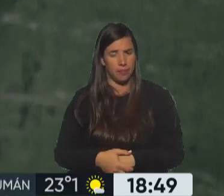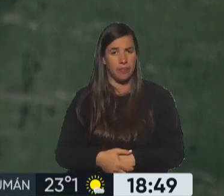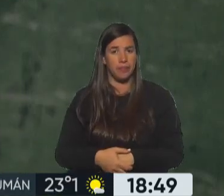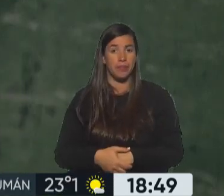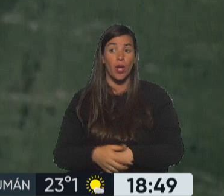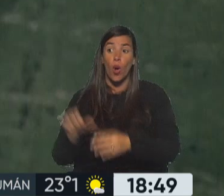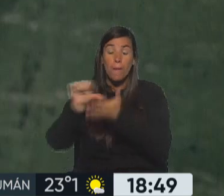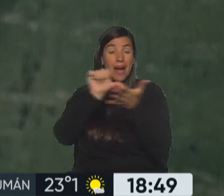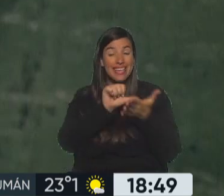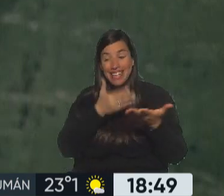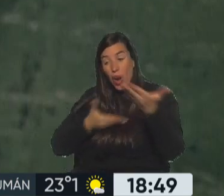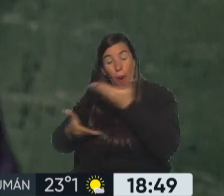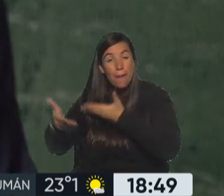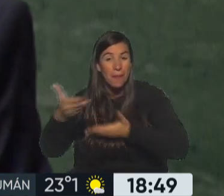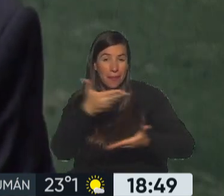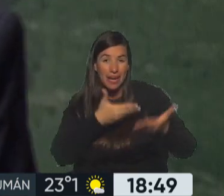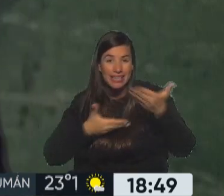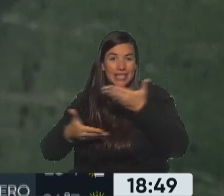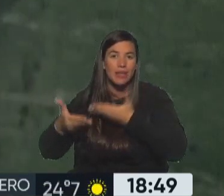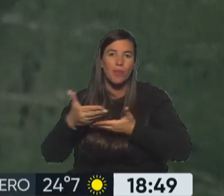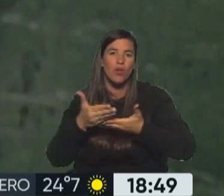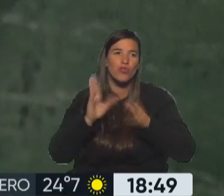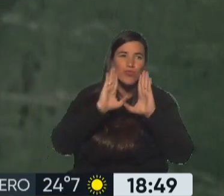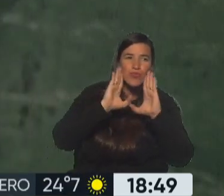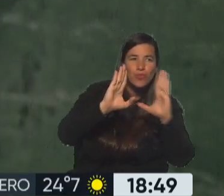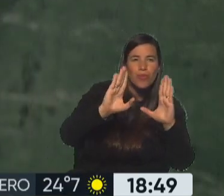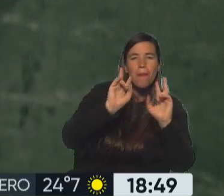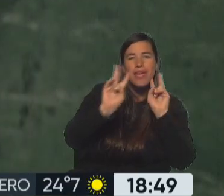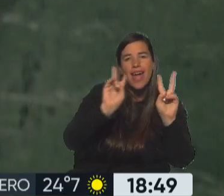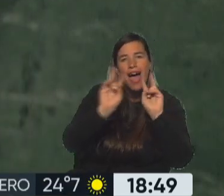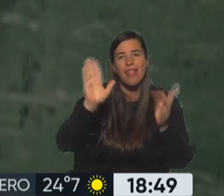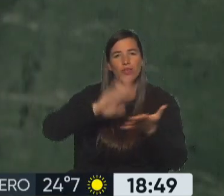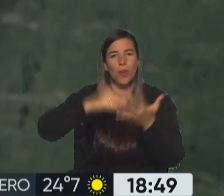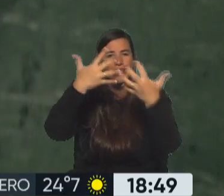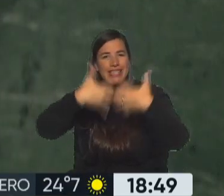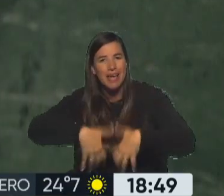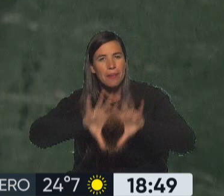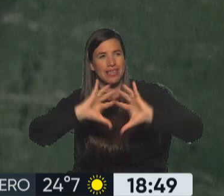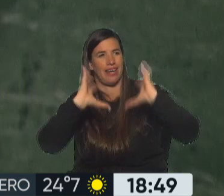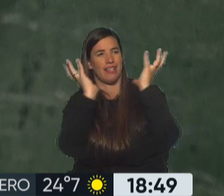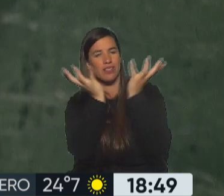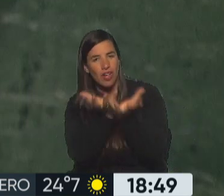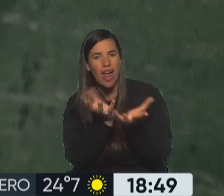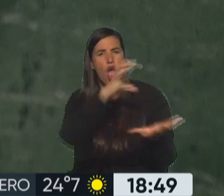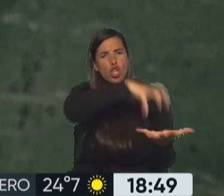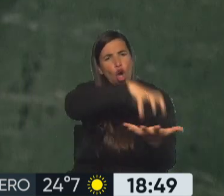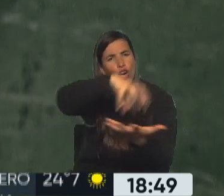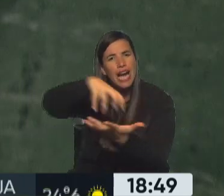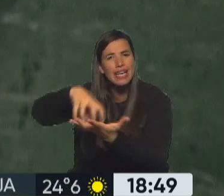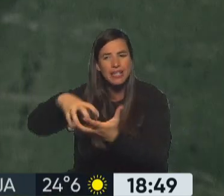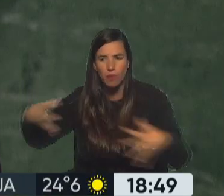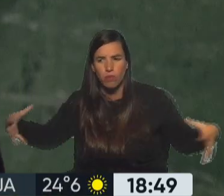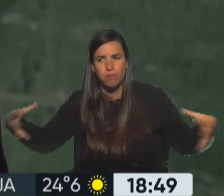compartido históricamente muchas miradas sobre el sistema internacional y sobre la responsabilidad que les cabe a los organismos multilaterales en materia